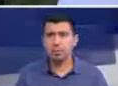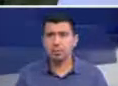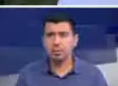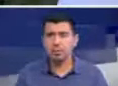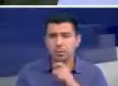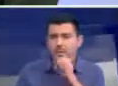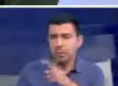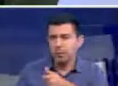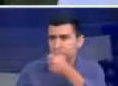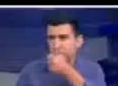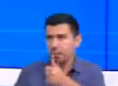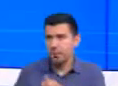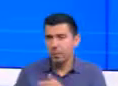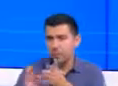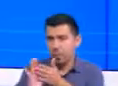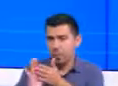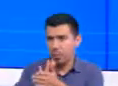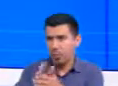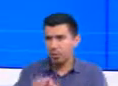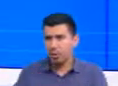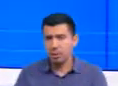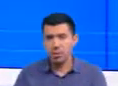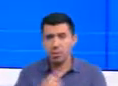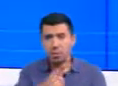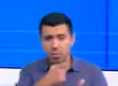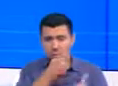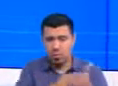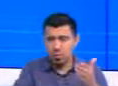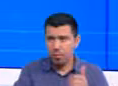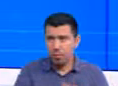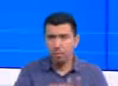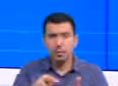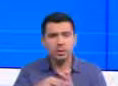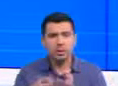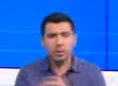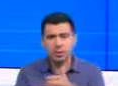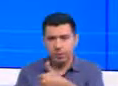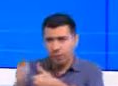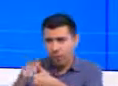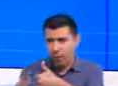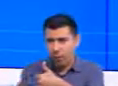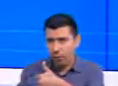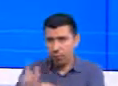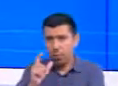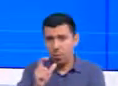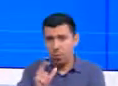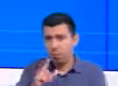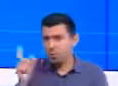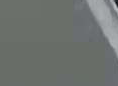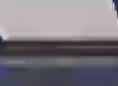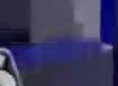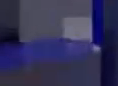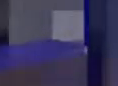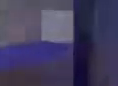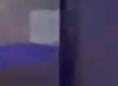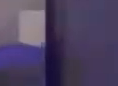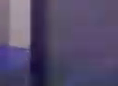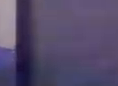Mayor, precisamente con esas cifras de comparendos, ¿se podría decir que en la frontera las normas de tránsito no son respetadas?